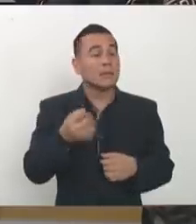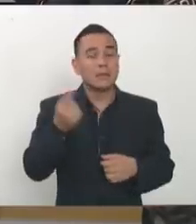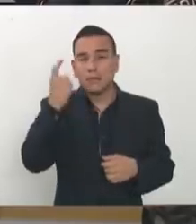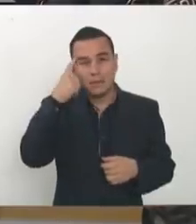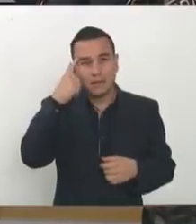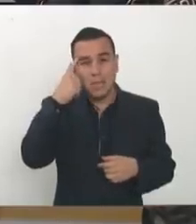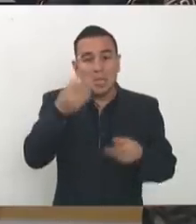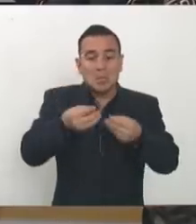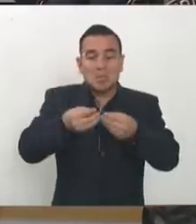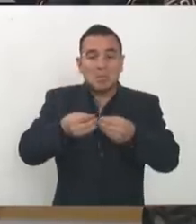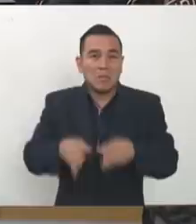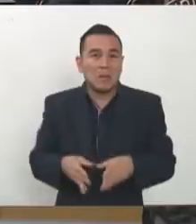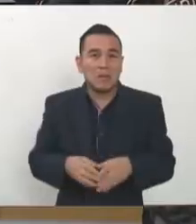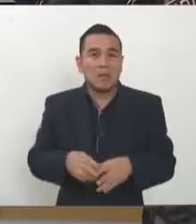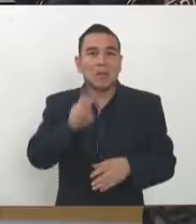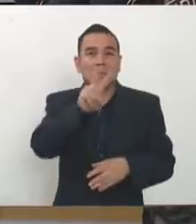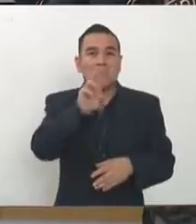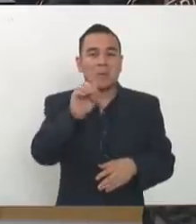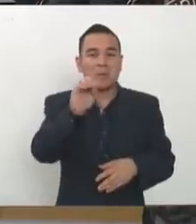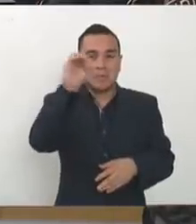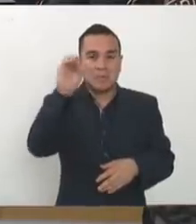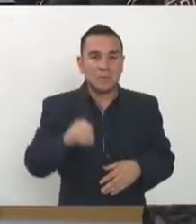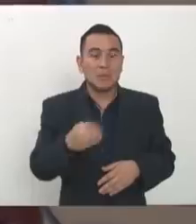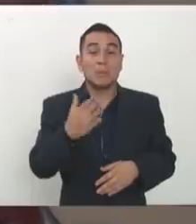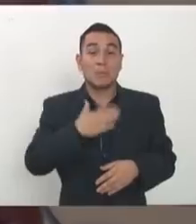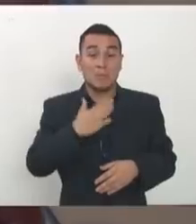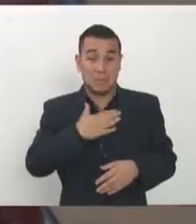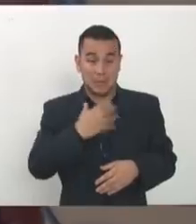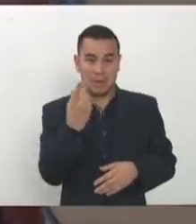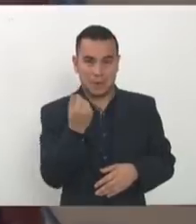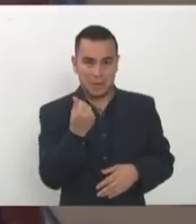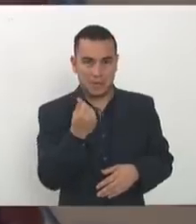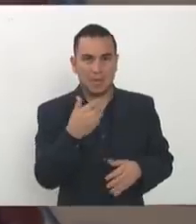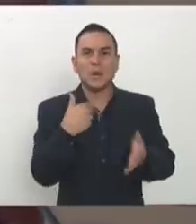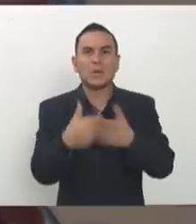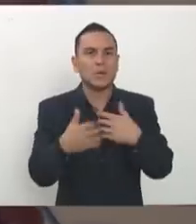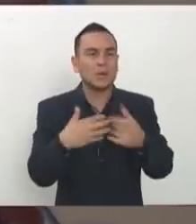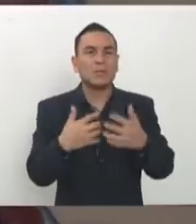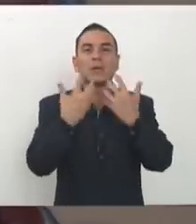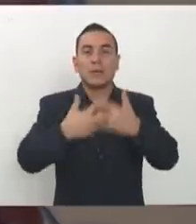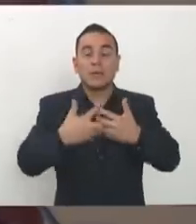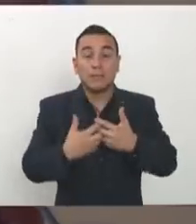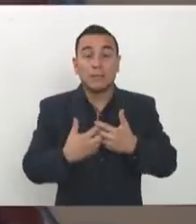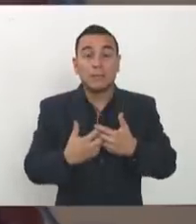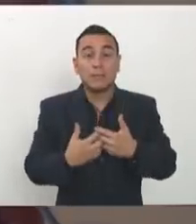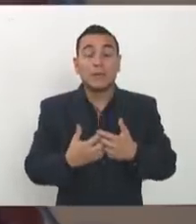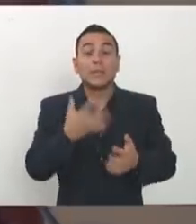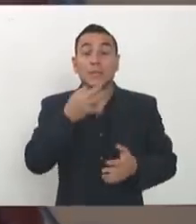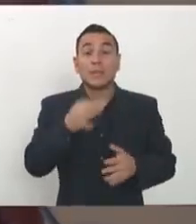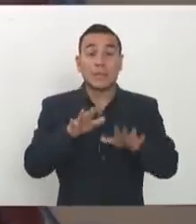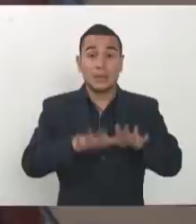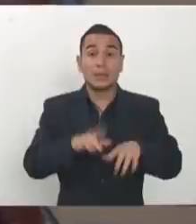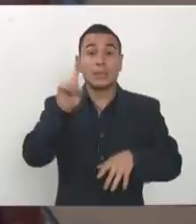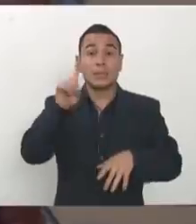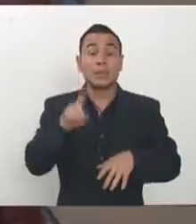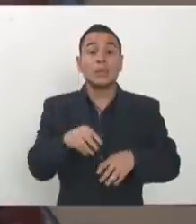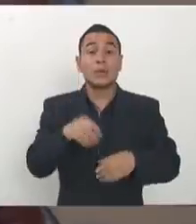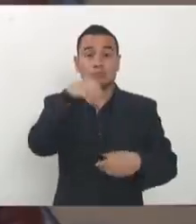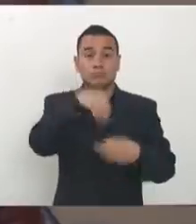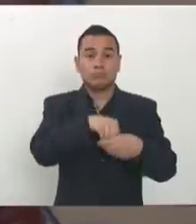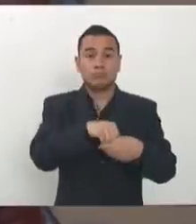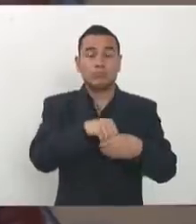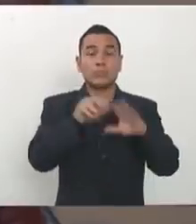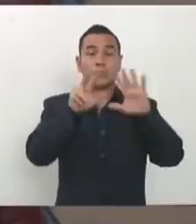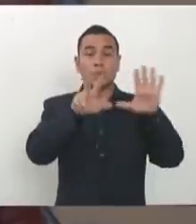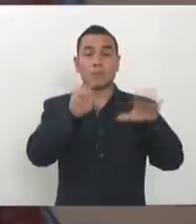estás pensando en que hay voy a perder 20 por ciento de mi capital si va a perder 20 por ciento de capital de las gracias a dios que el otro 80% lo conserva hay